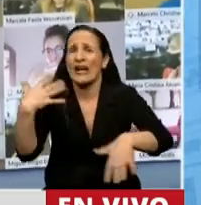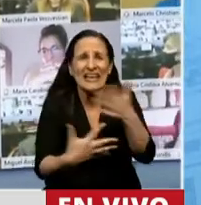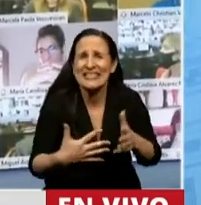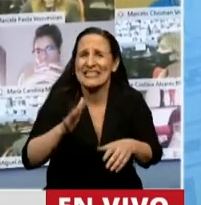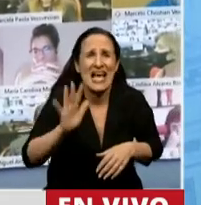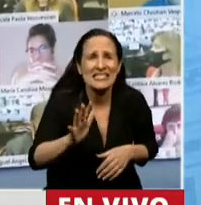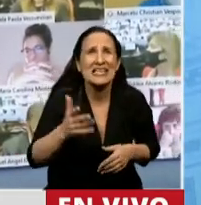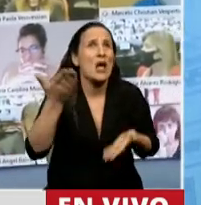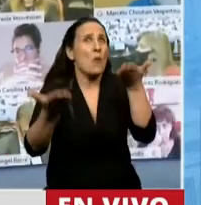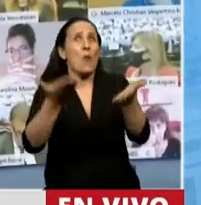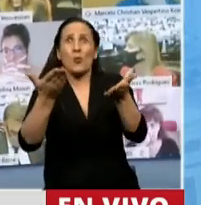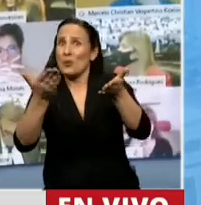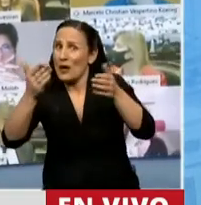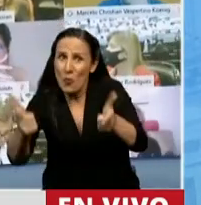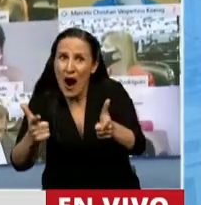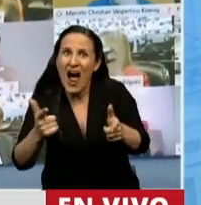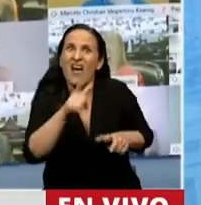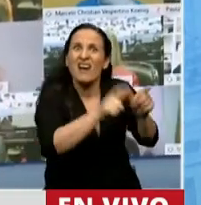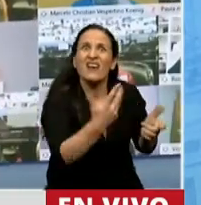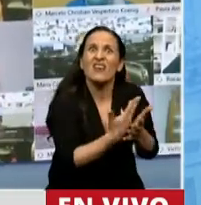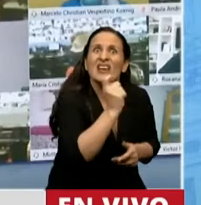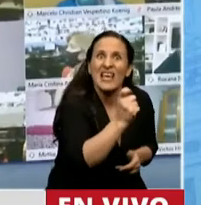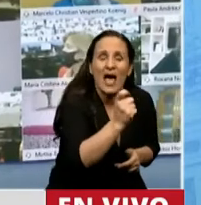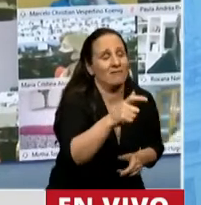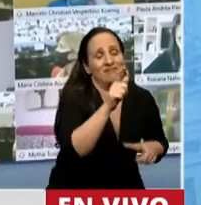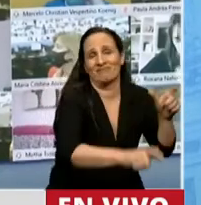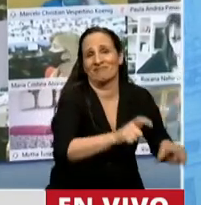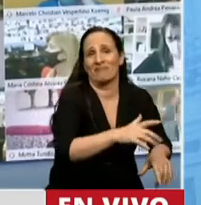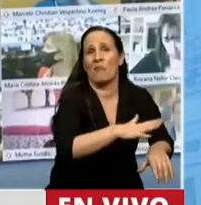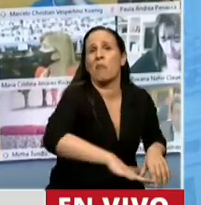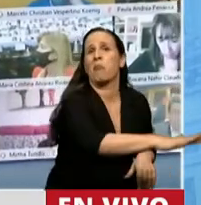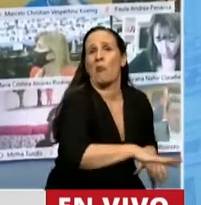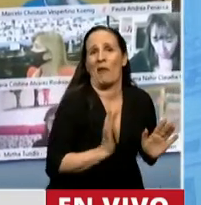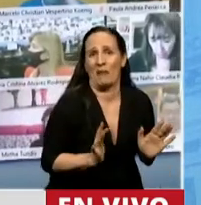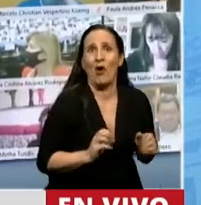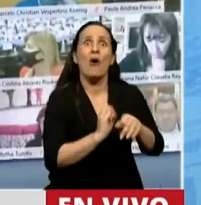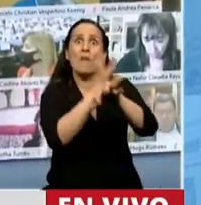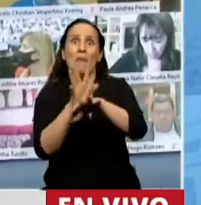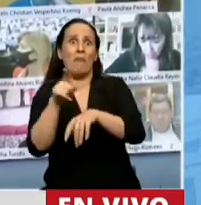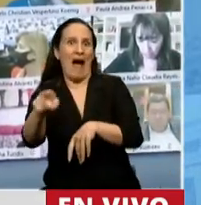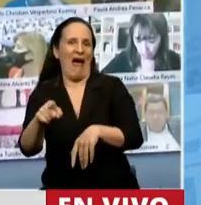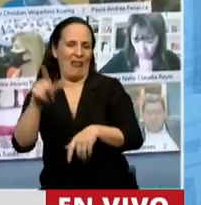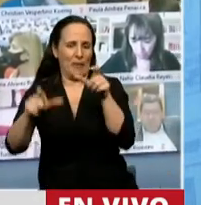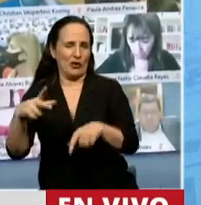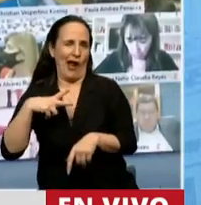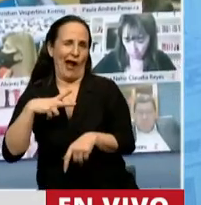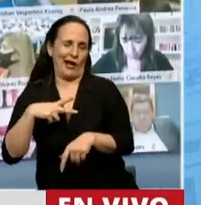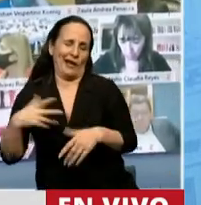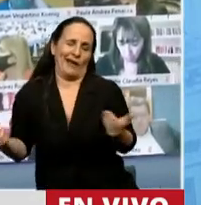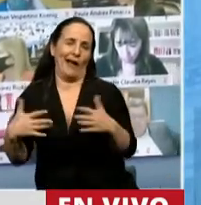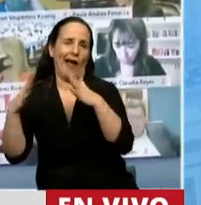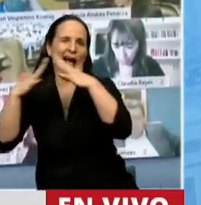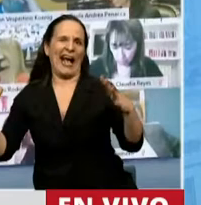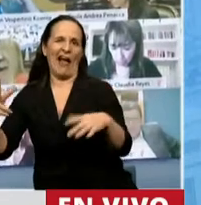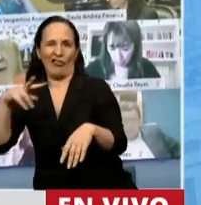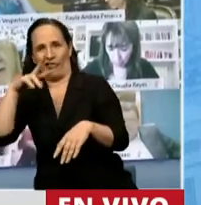las injusticias, las que más lo sufren son las clases populares. Porque así como en la pandemia los ricos se refugian en sus